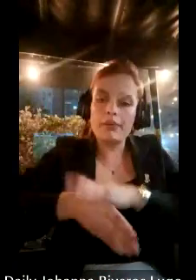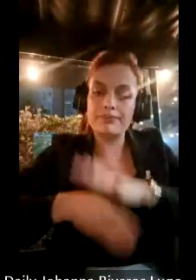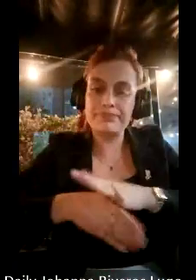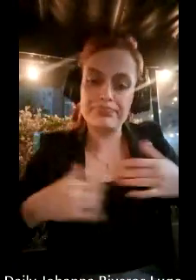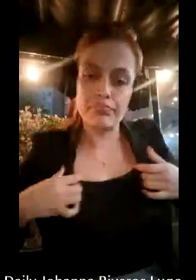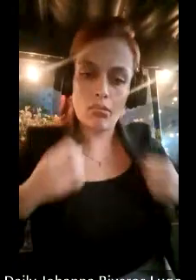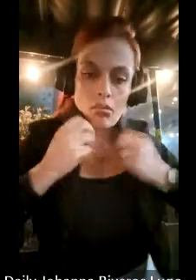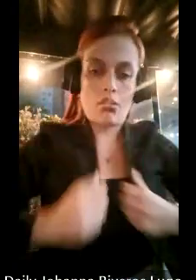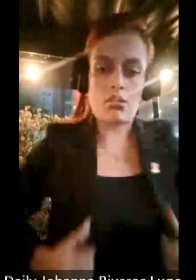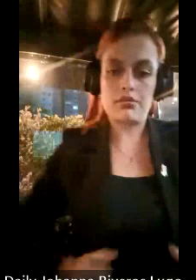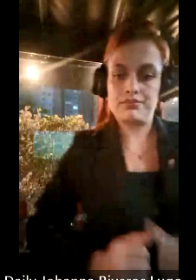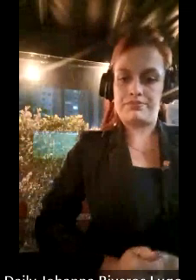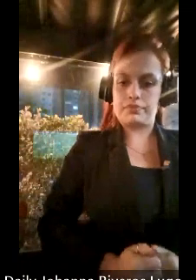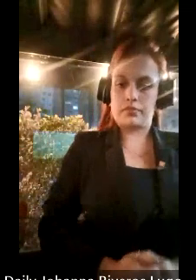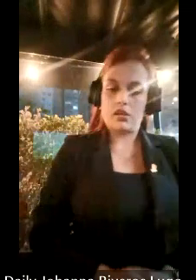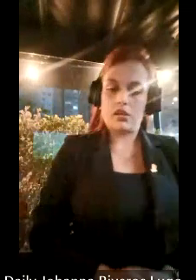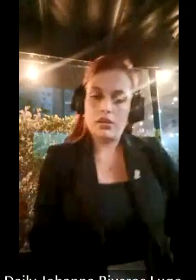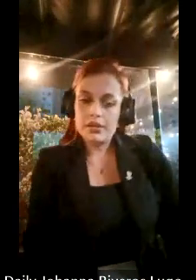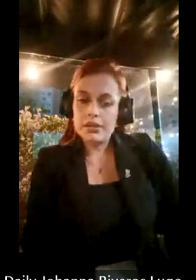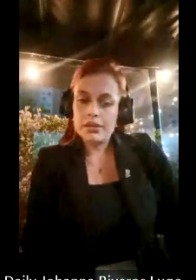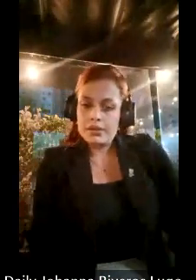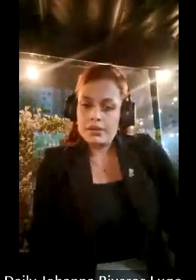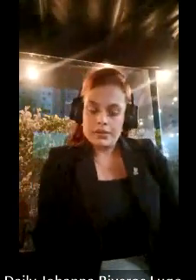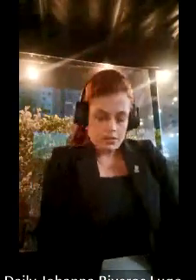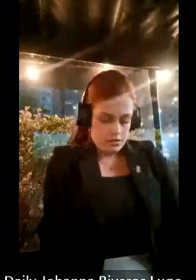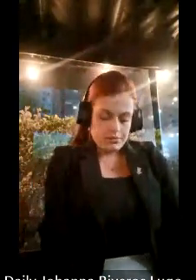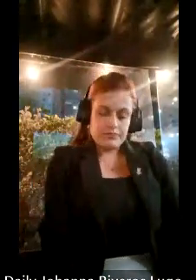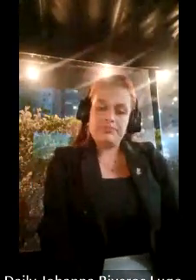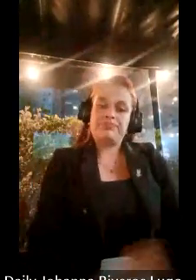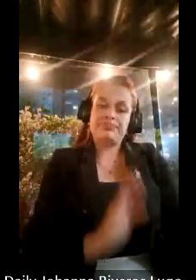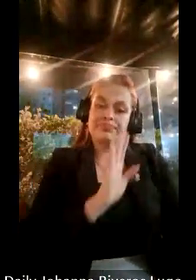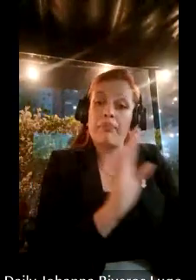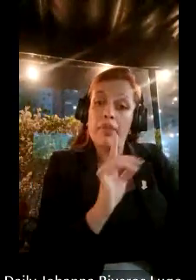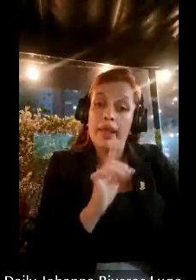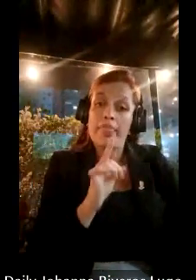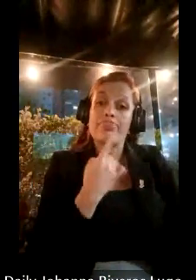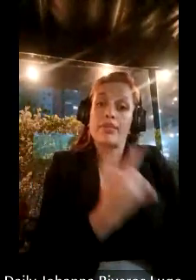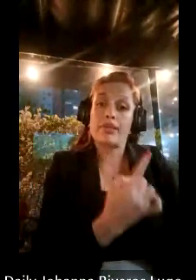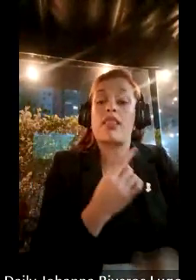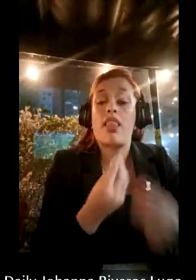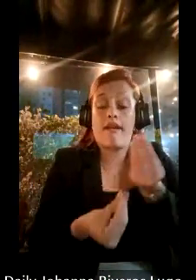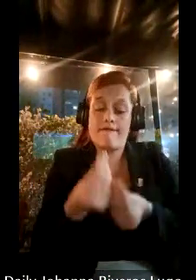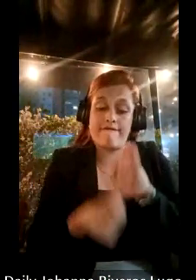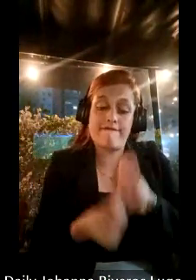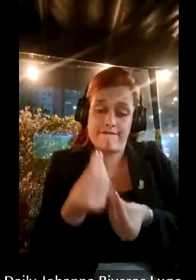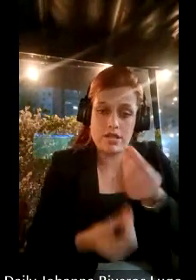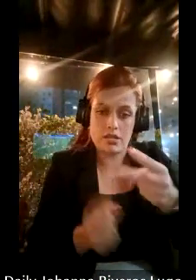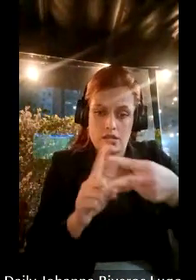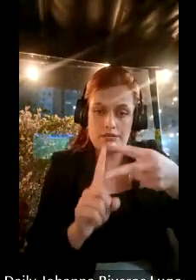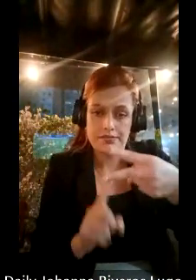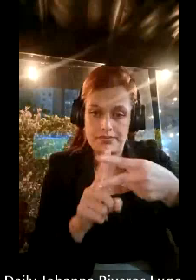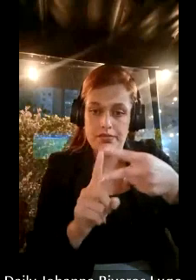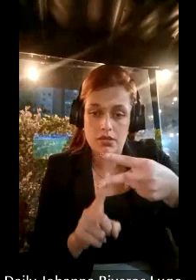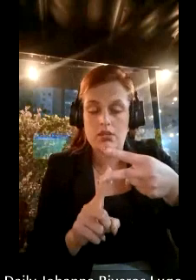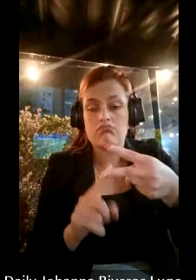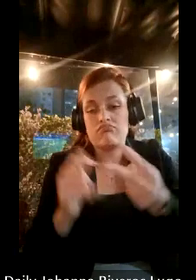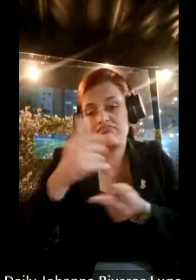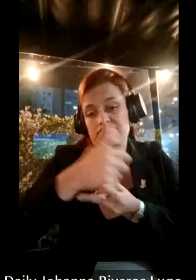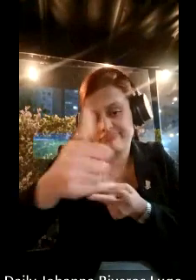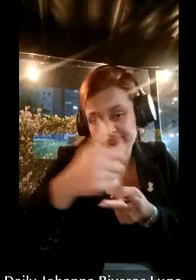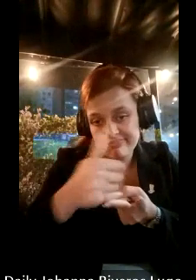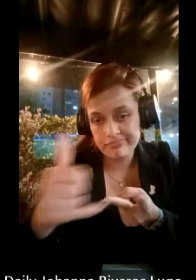Entonces, decíamos que la física se divide en dos grandes campos o ramas y que encontramos la mecánica, que a